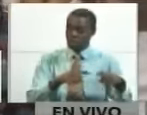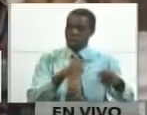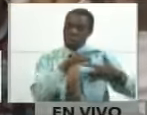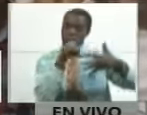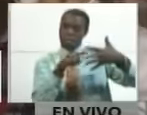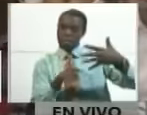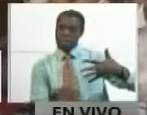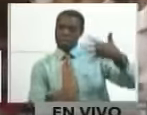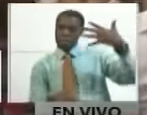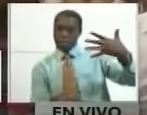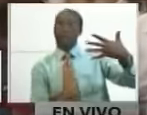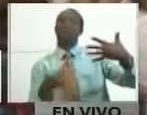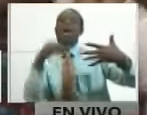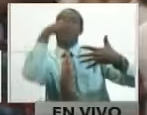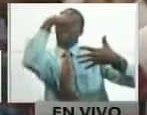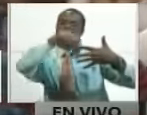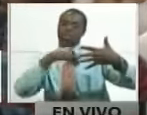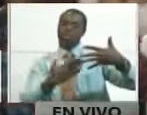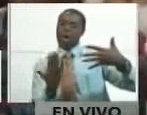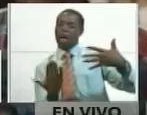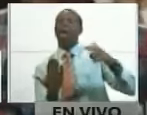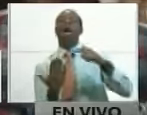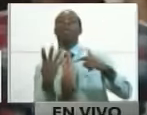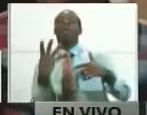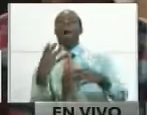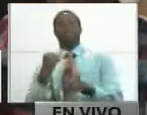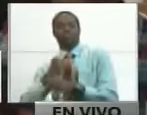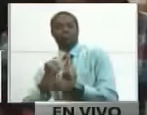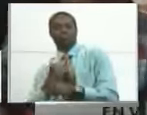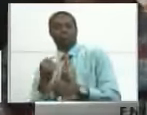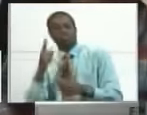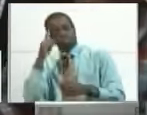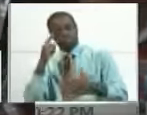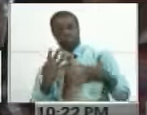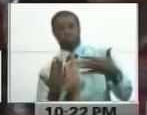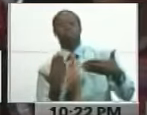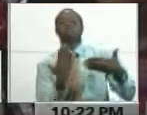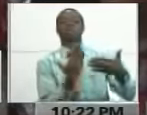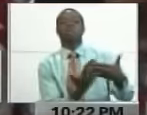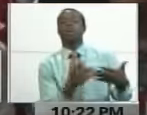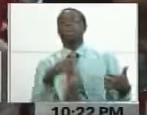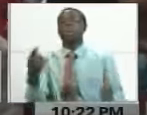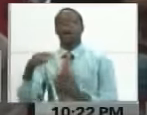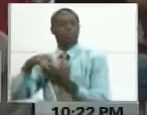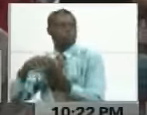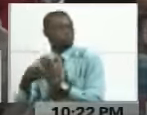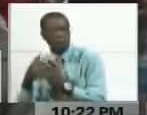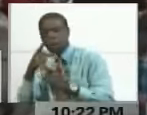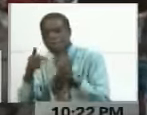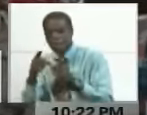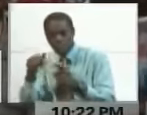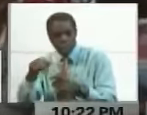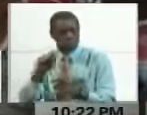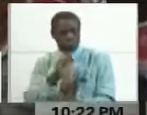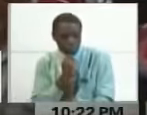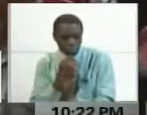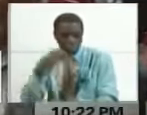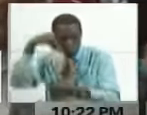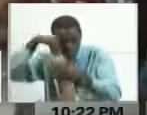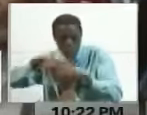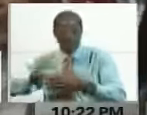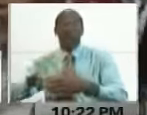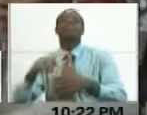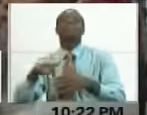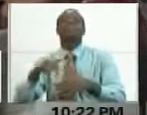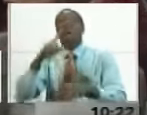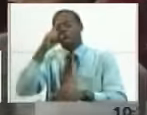cuatro tareas. Y el documento de estrategia política donde está el secreto de este año, que está